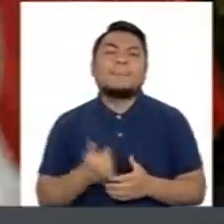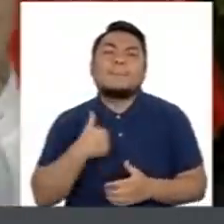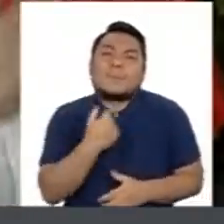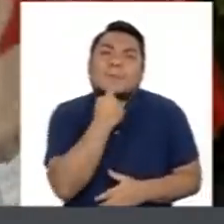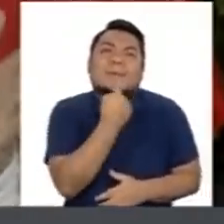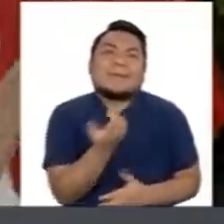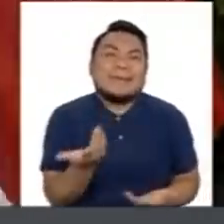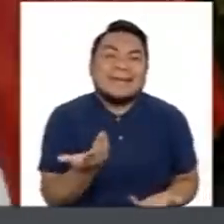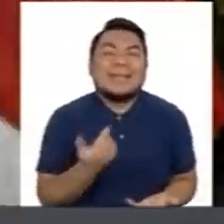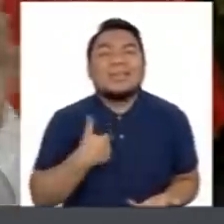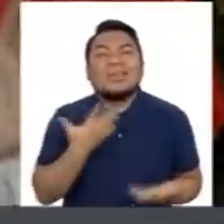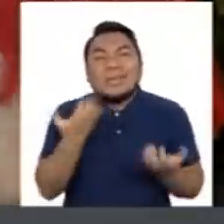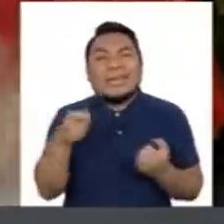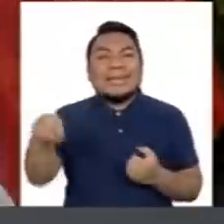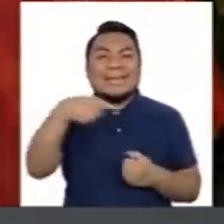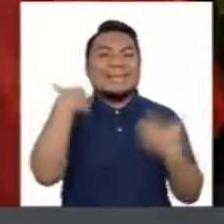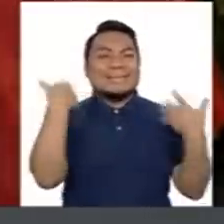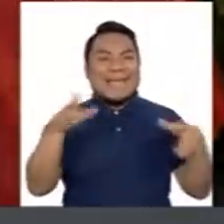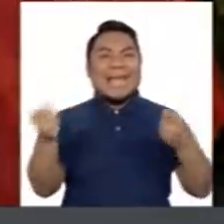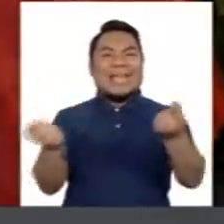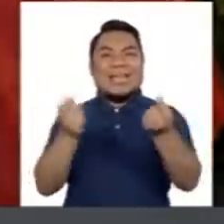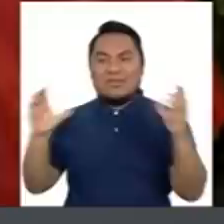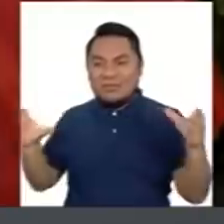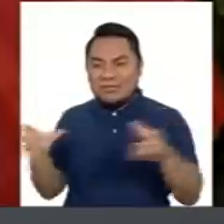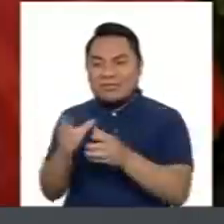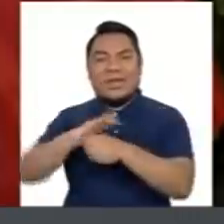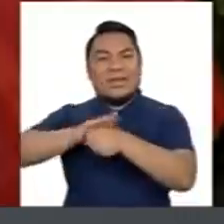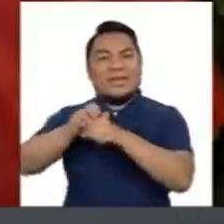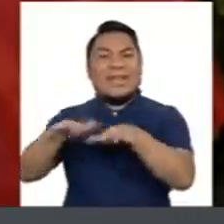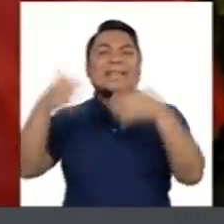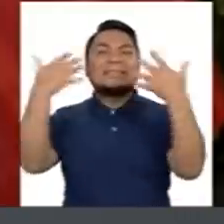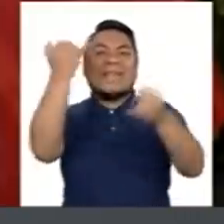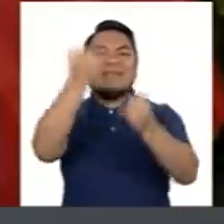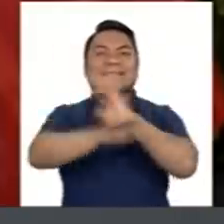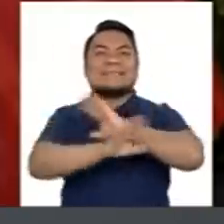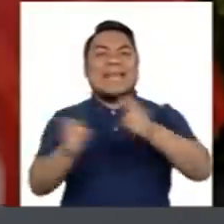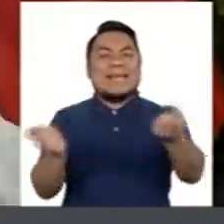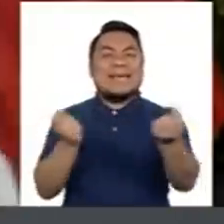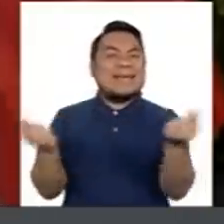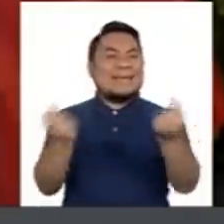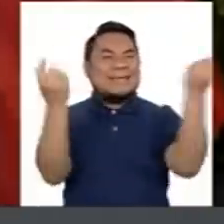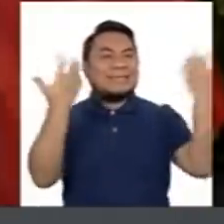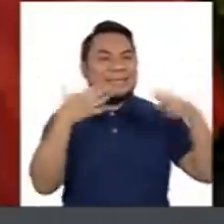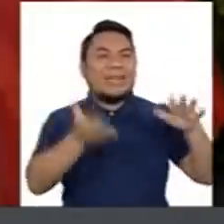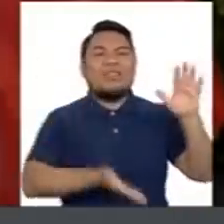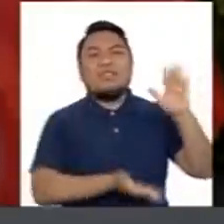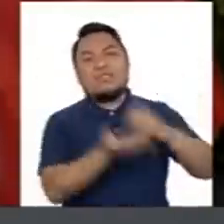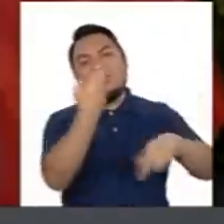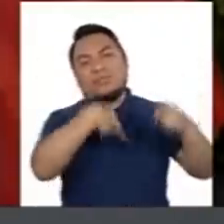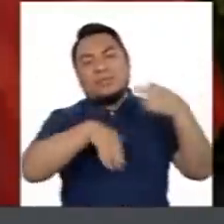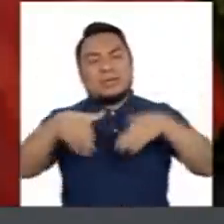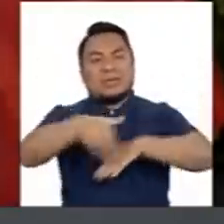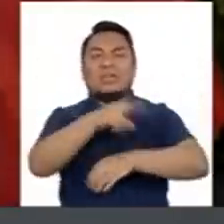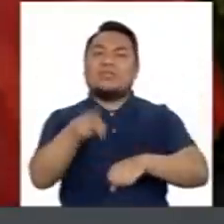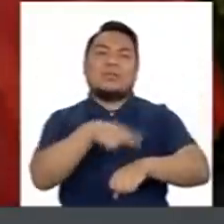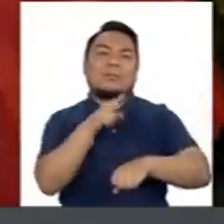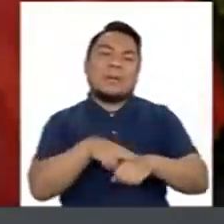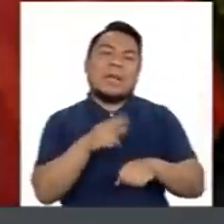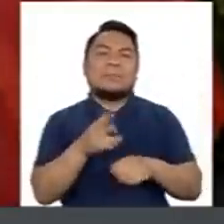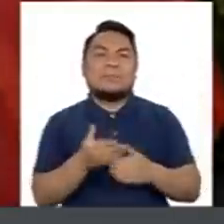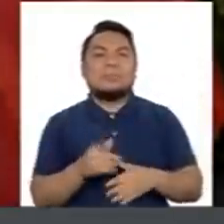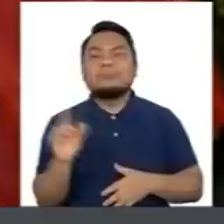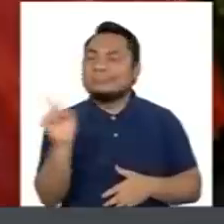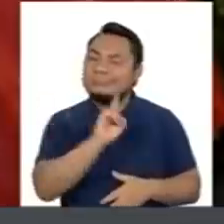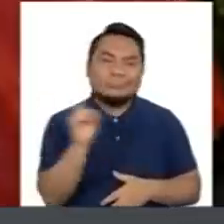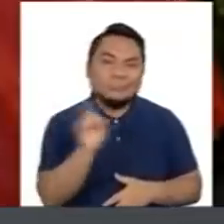decir, miren, ya está controlada la epidemia y todo regresa a una relativa normalidad?